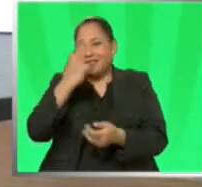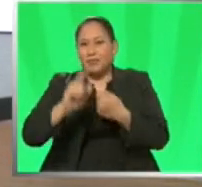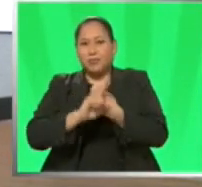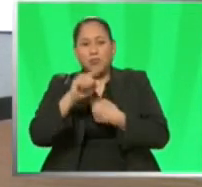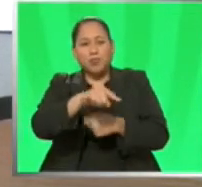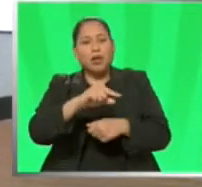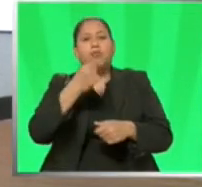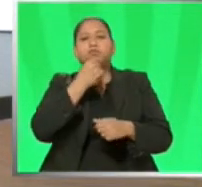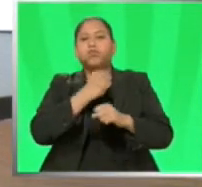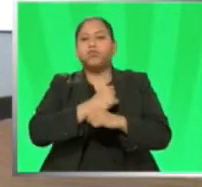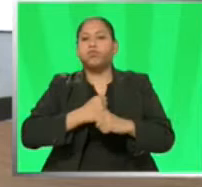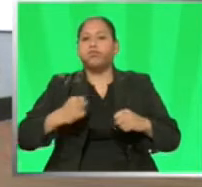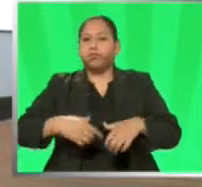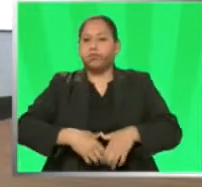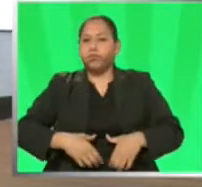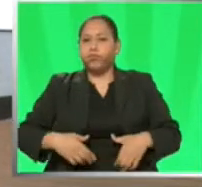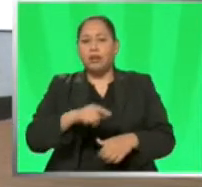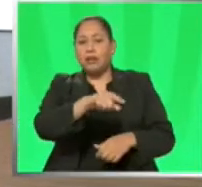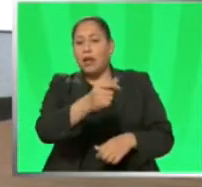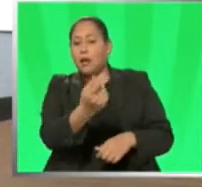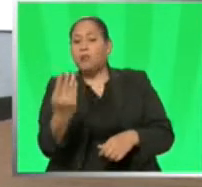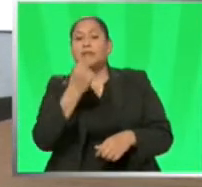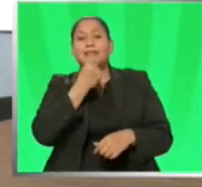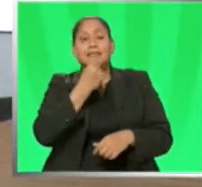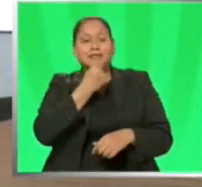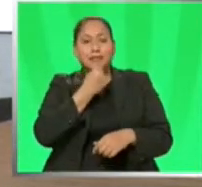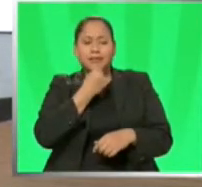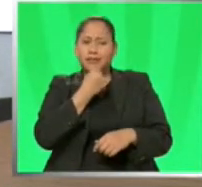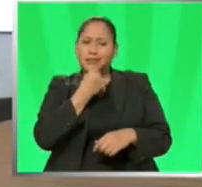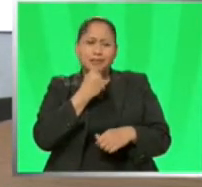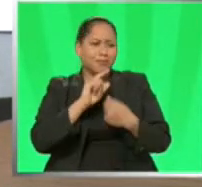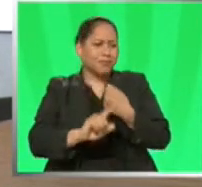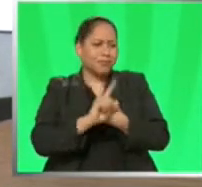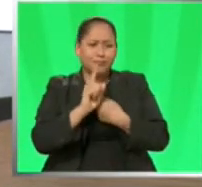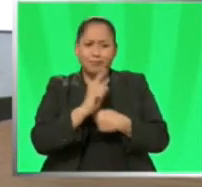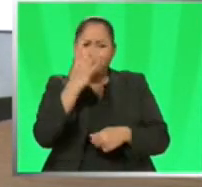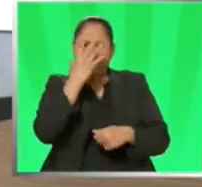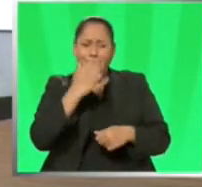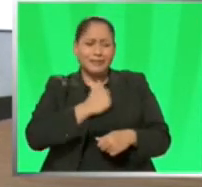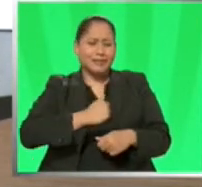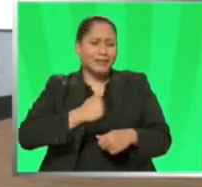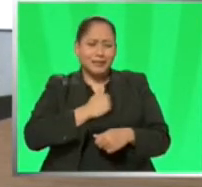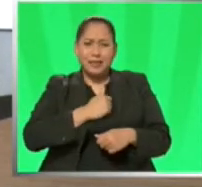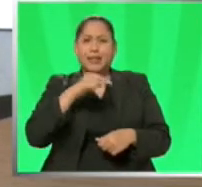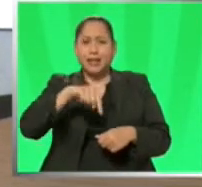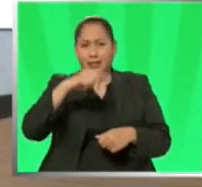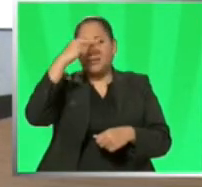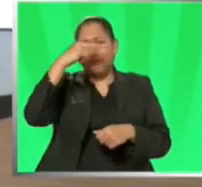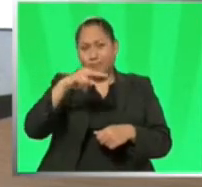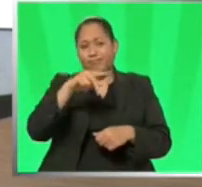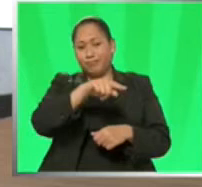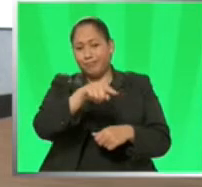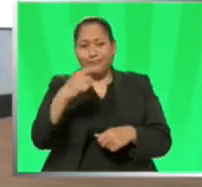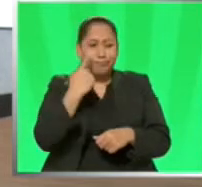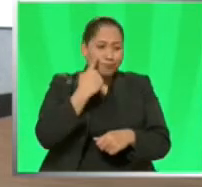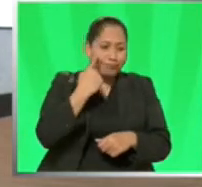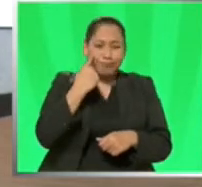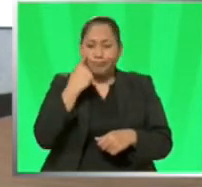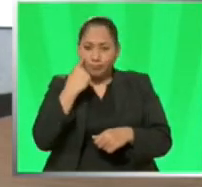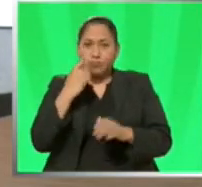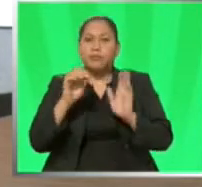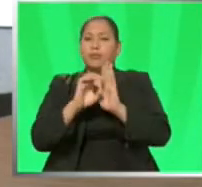de obesidad entre los niños. Así es. Y ese es un problema muy serio que estamos viviendo en México. Y nos pueden explicar, por